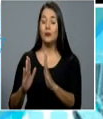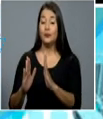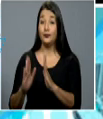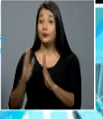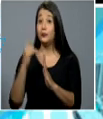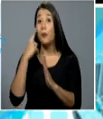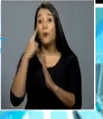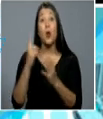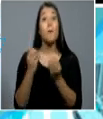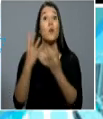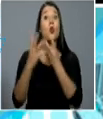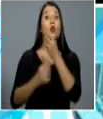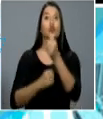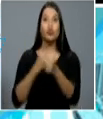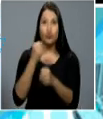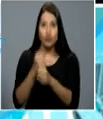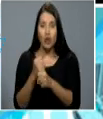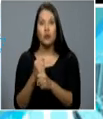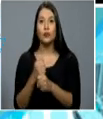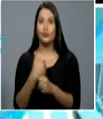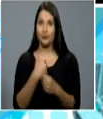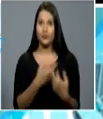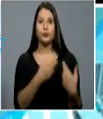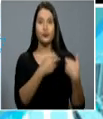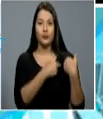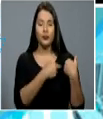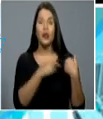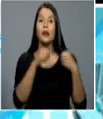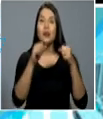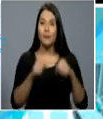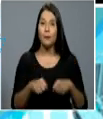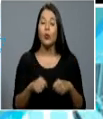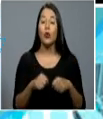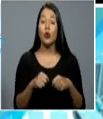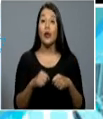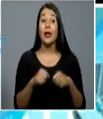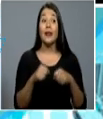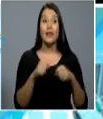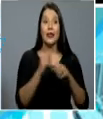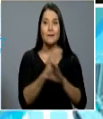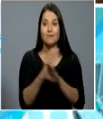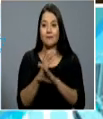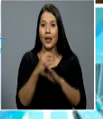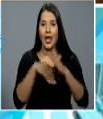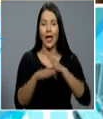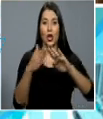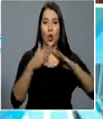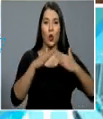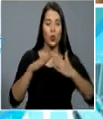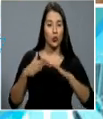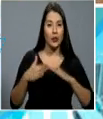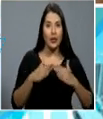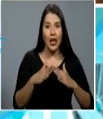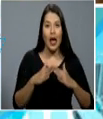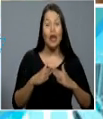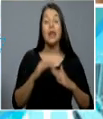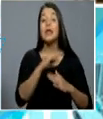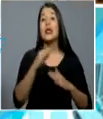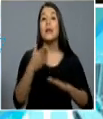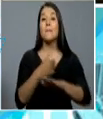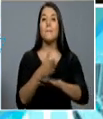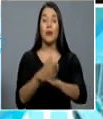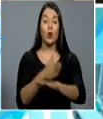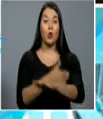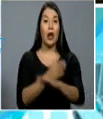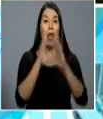han venido haciendo ese trabajo de fundamentalmente a nivel comunitario de mejorar la